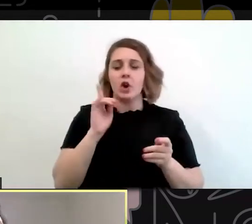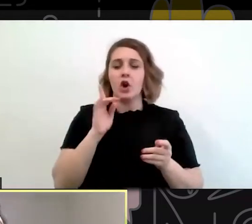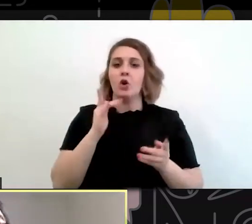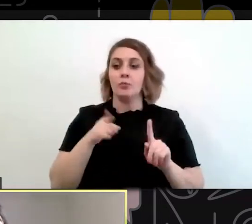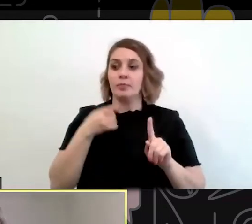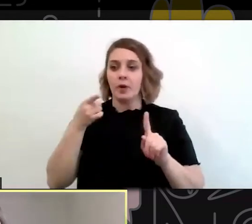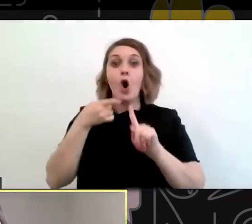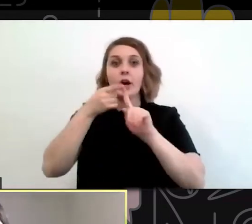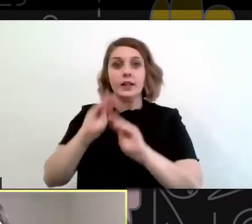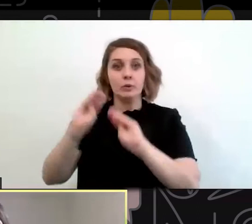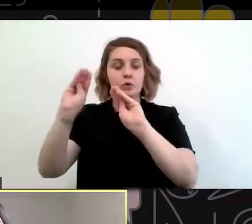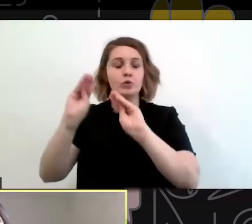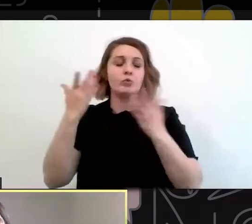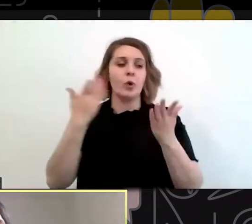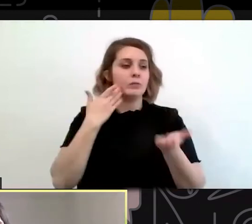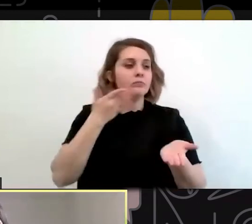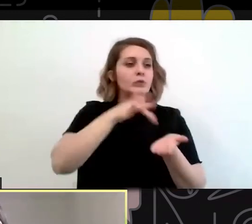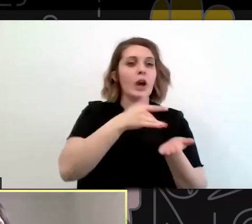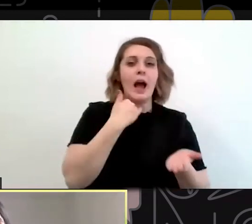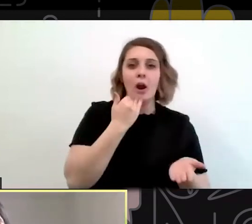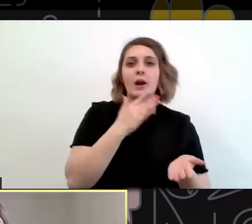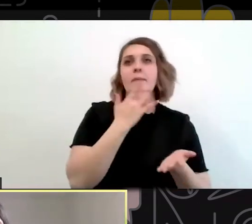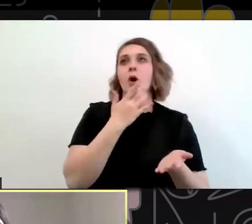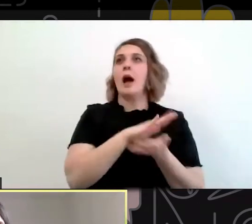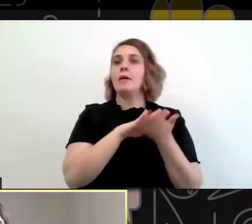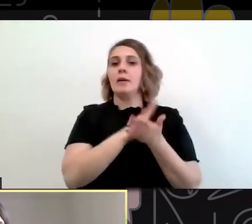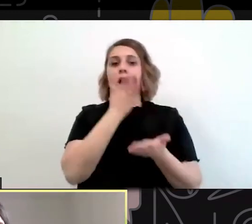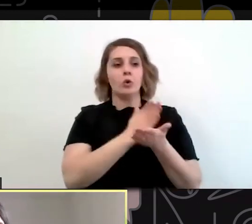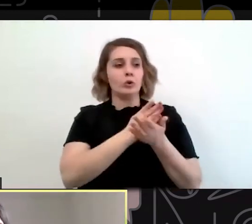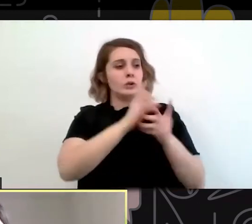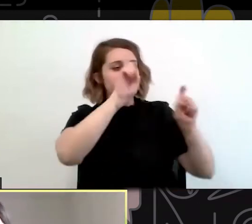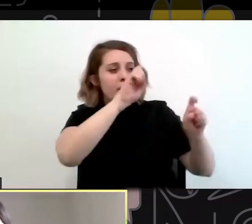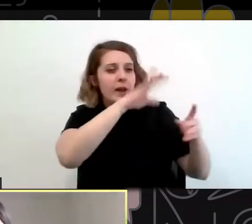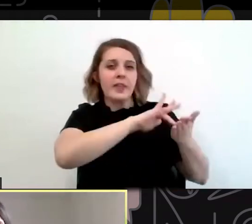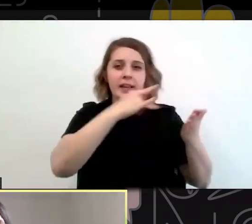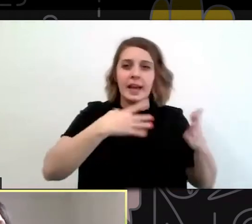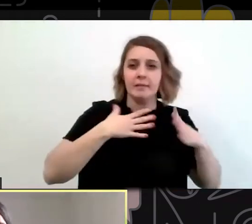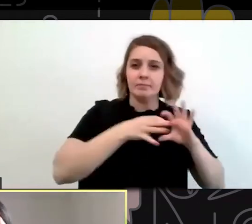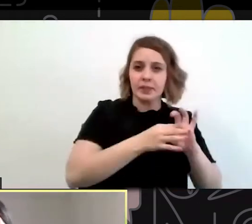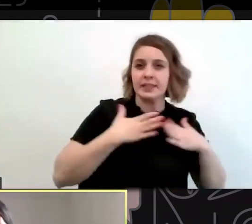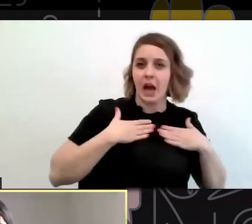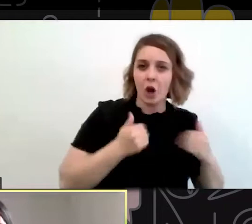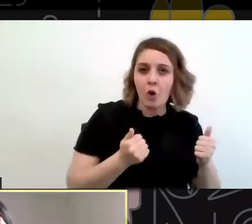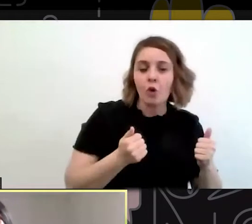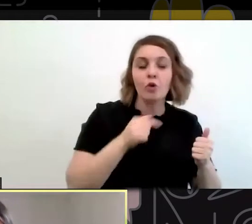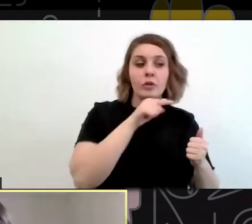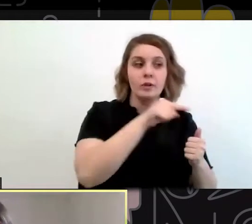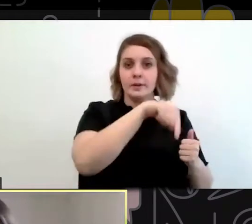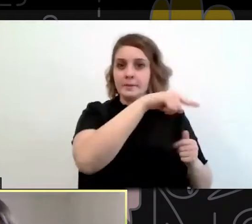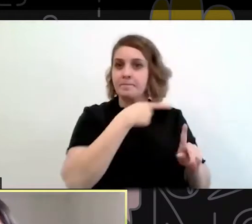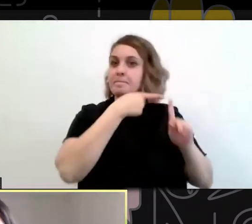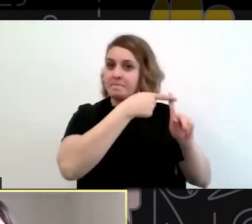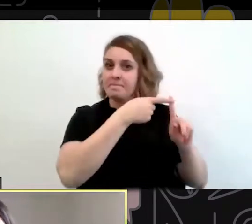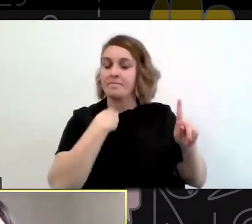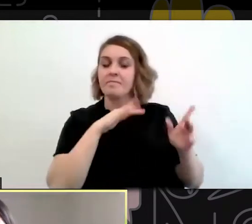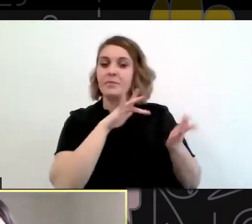por ejemplo, en los cursos de los que os hablaba antes, de alfabetización digital en salud, que suelen estar, que hicimos en